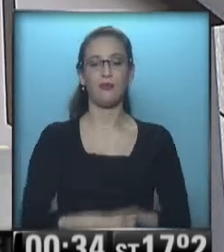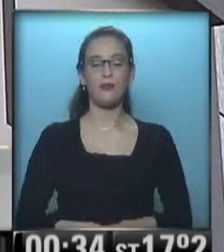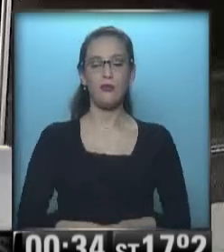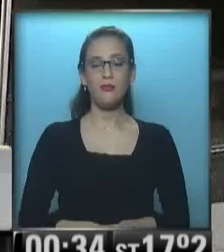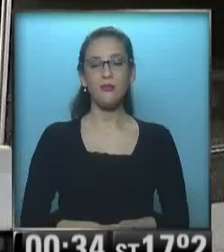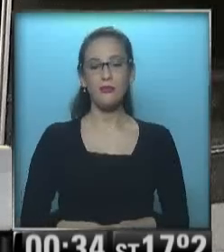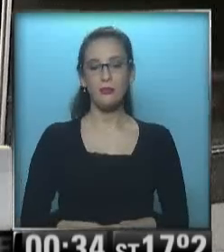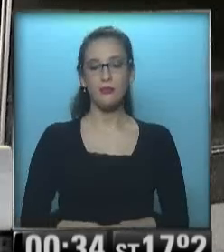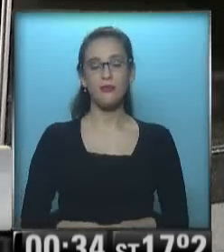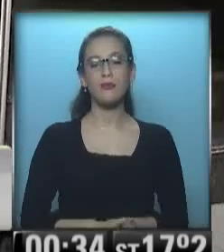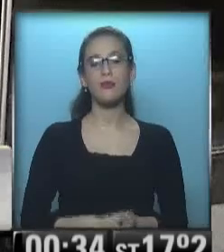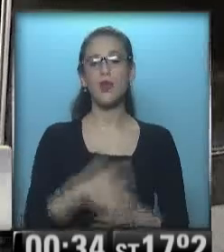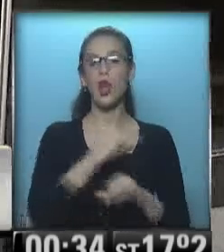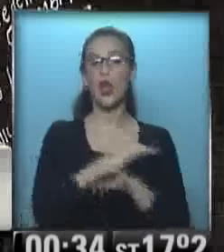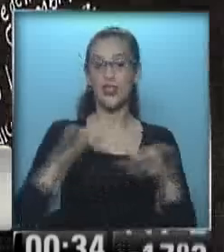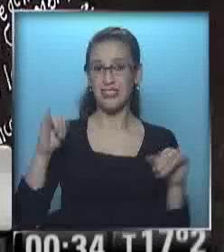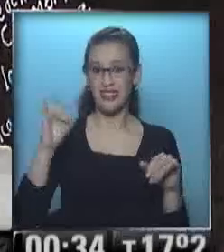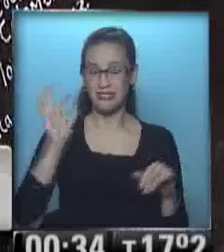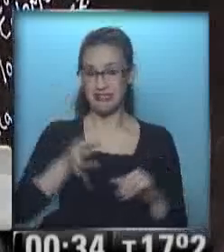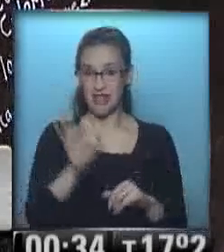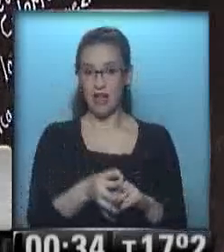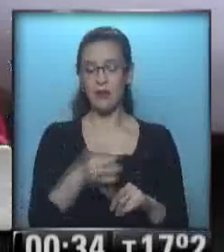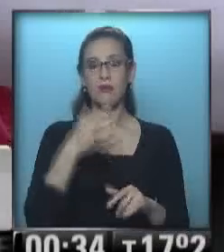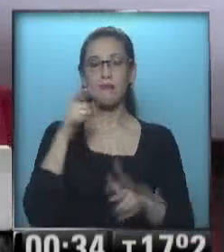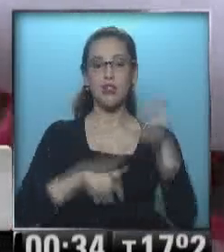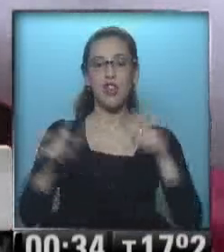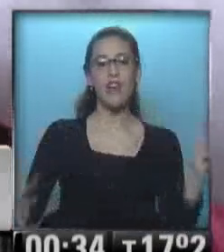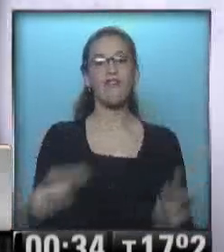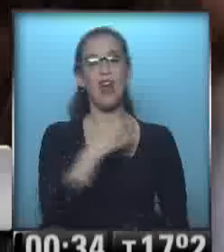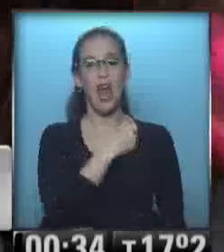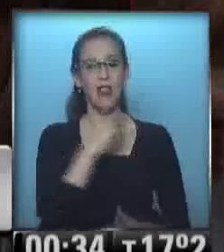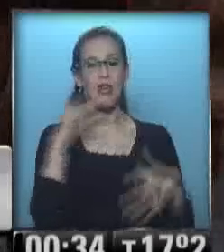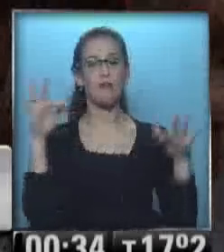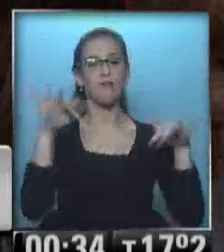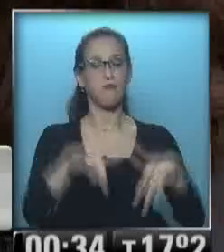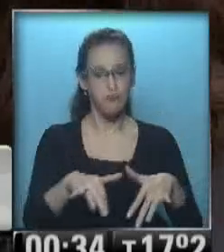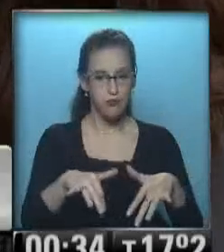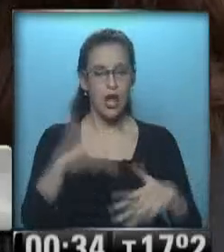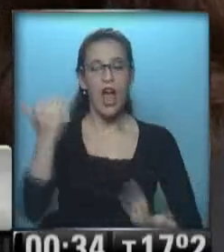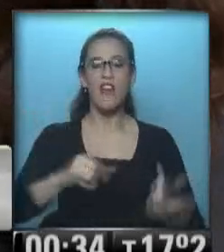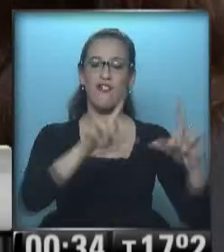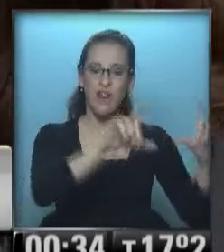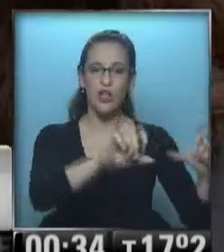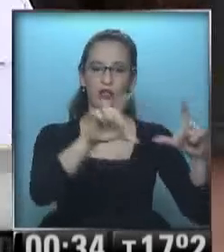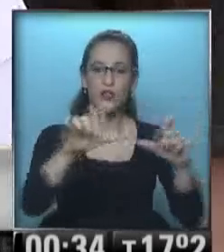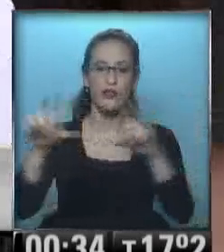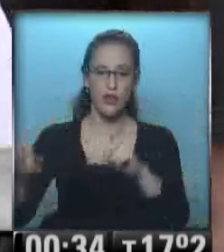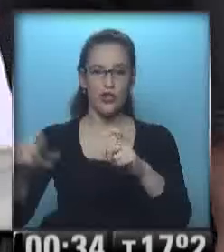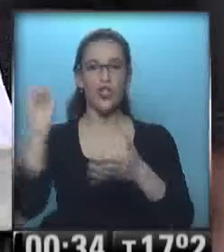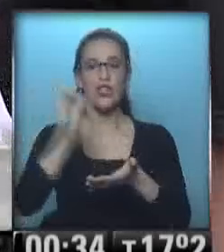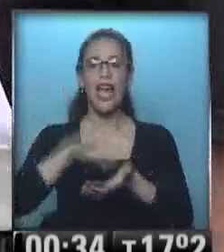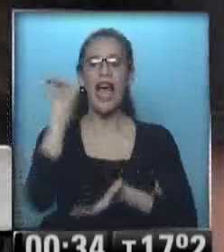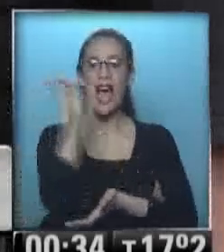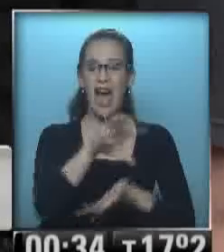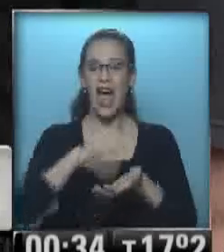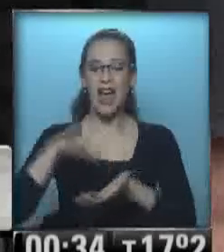la noticia, sus fieles fanáticas llegaron a la clínica, colocaron fotos y escribieron notas y carteles dedicados a